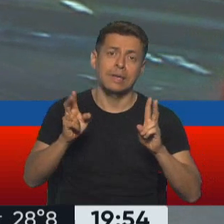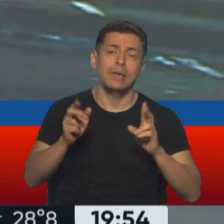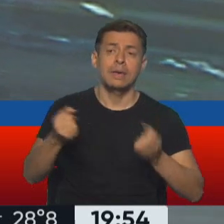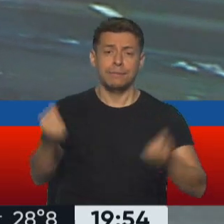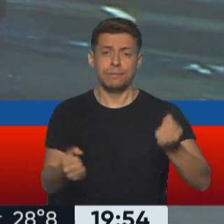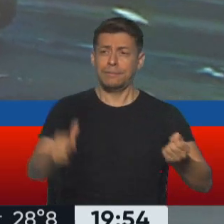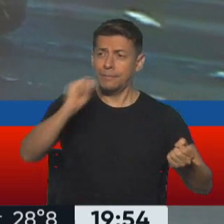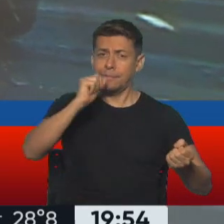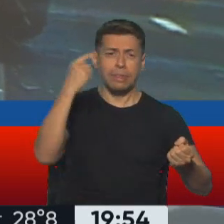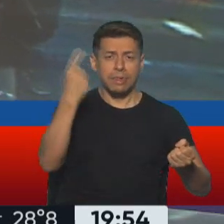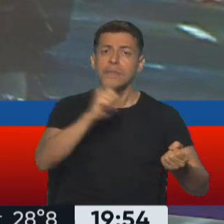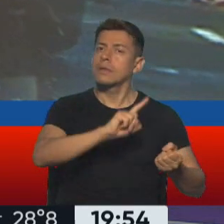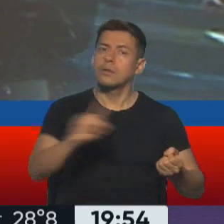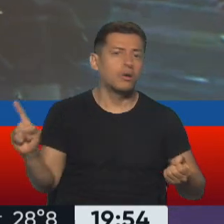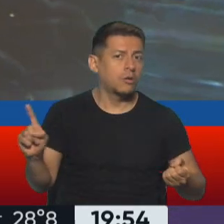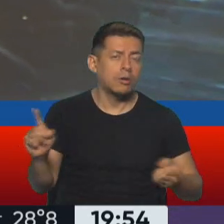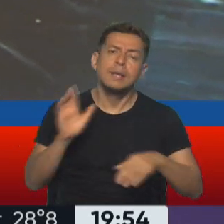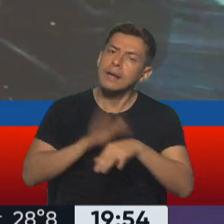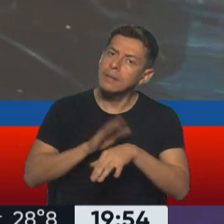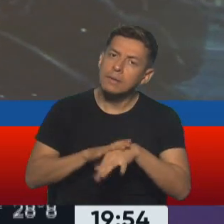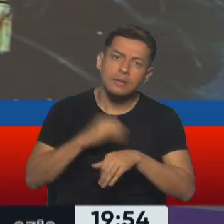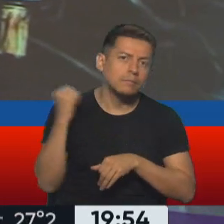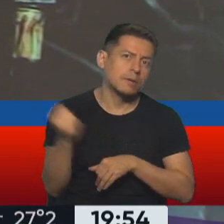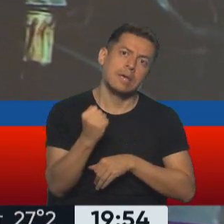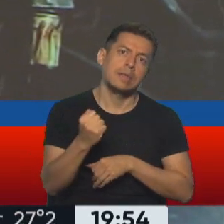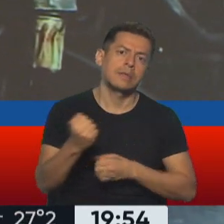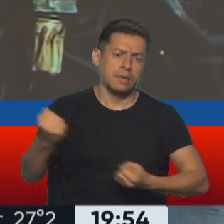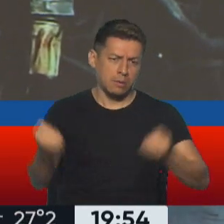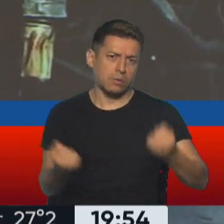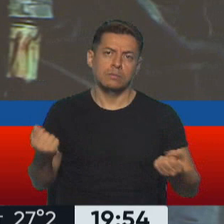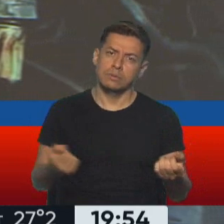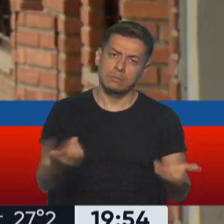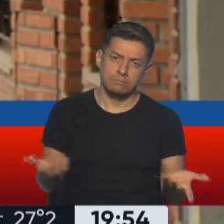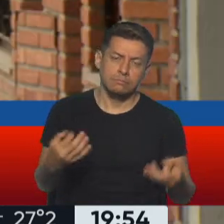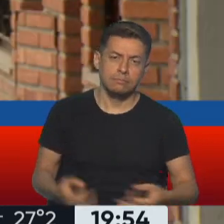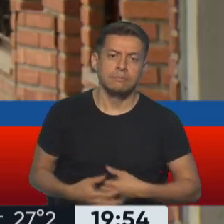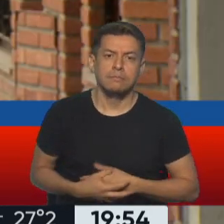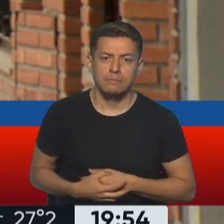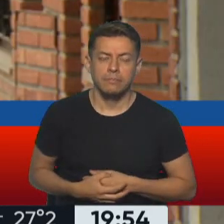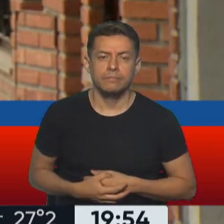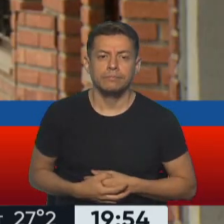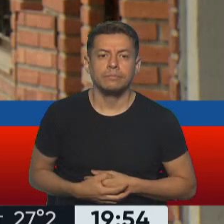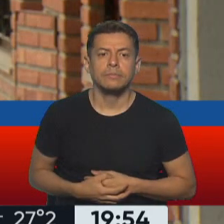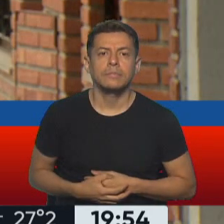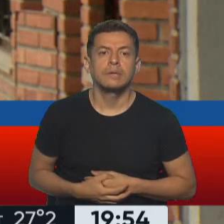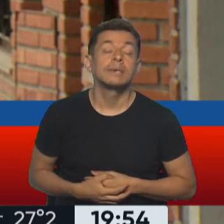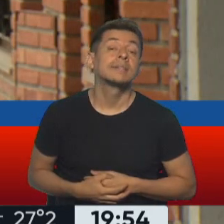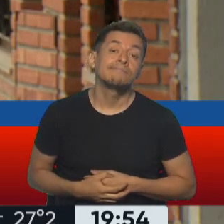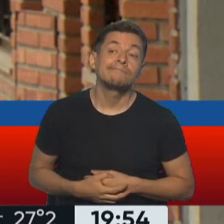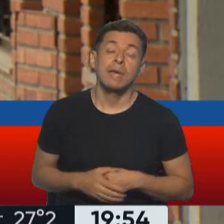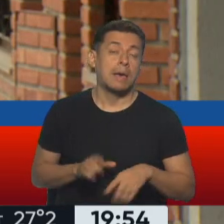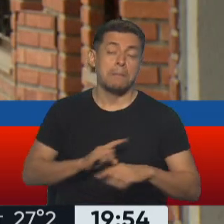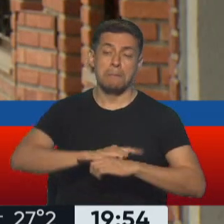de estar con la responsabilidad de conducir un automóvil y luego exceso de velocidad